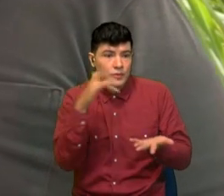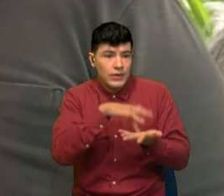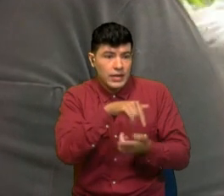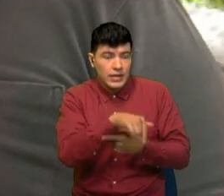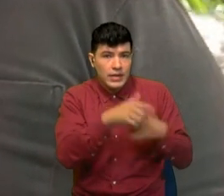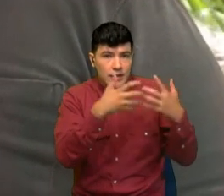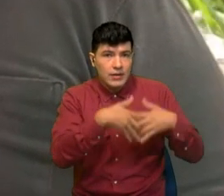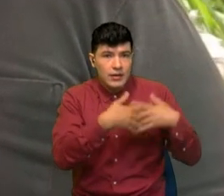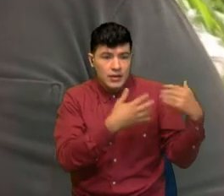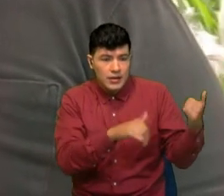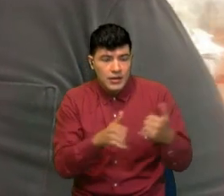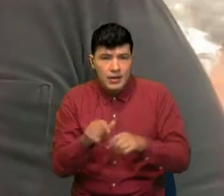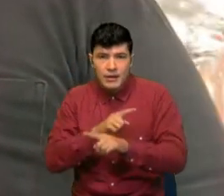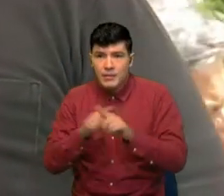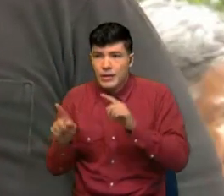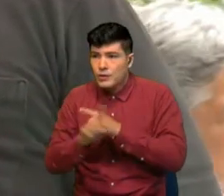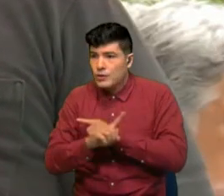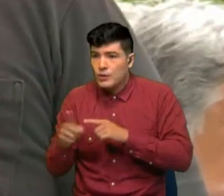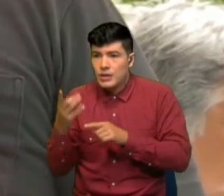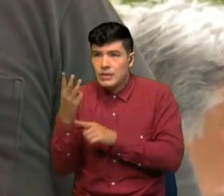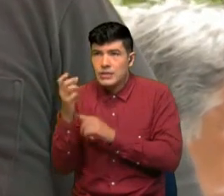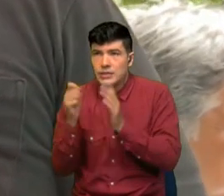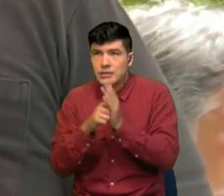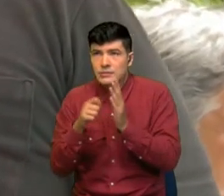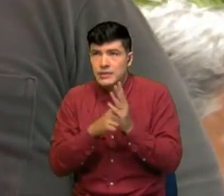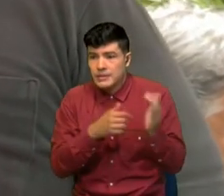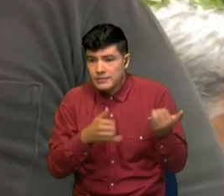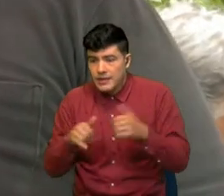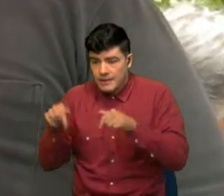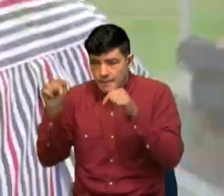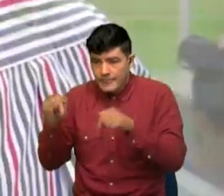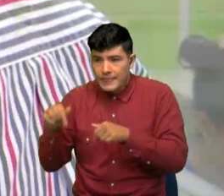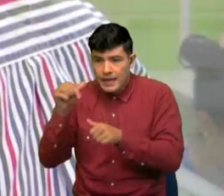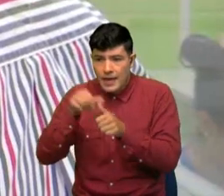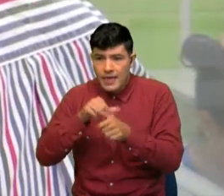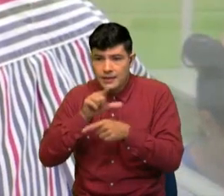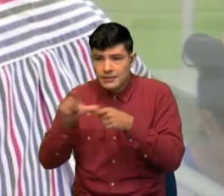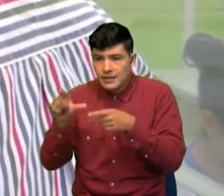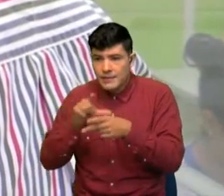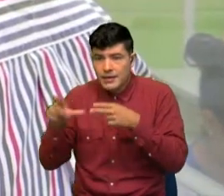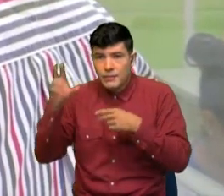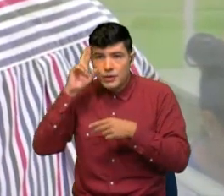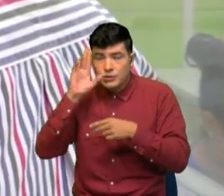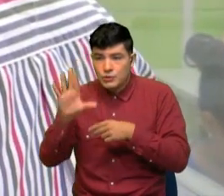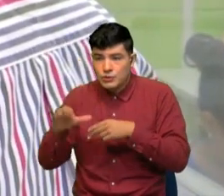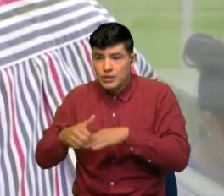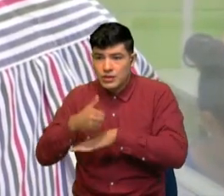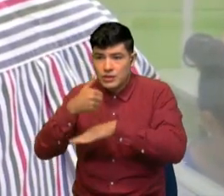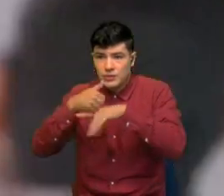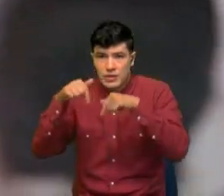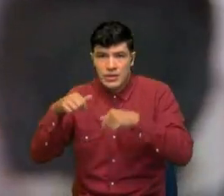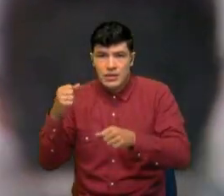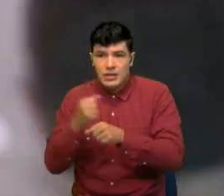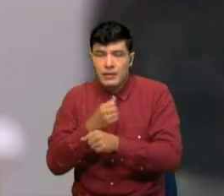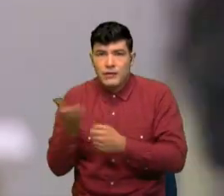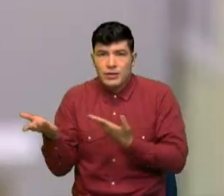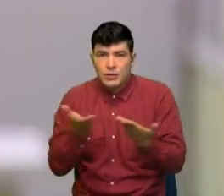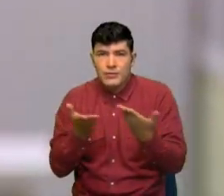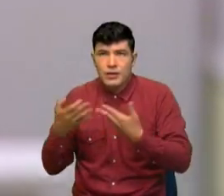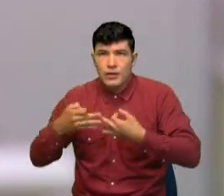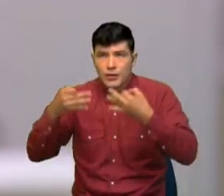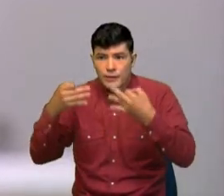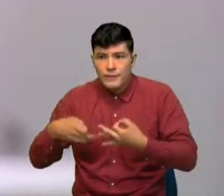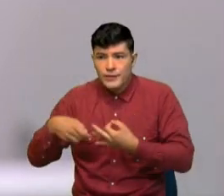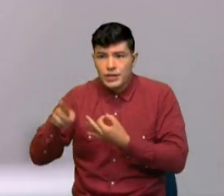pero no barre en las tres veces que están establecidas si por semana el director de operaciones de la piedecuestana de servicios confirmó